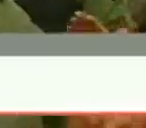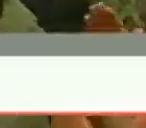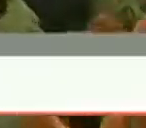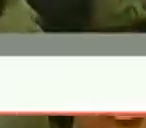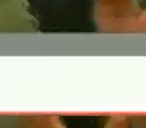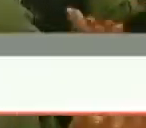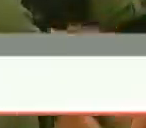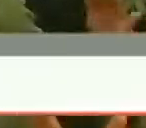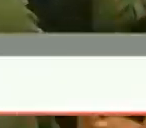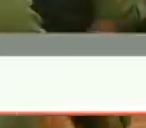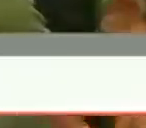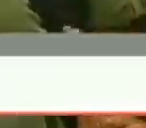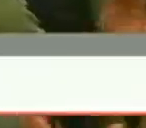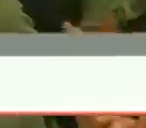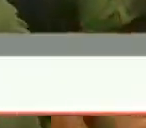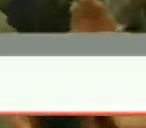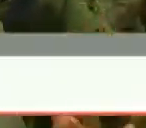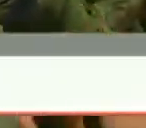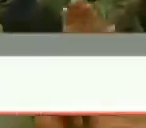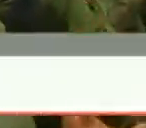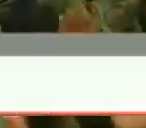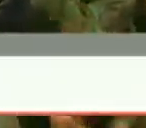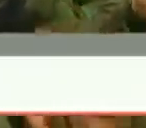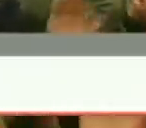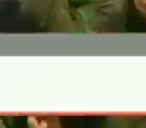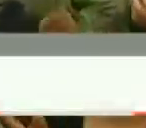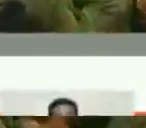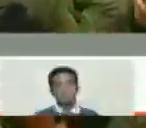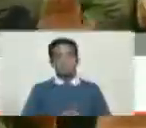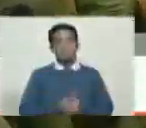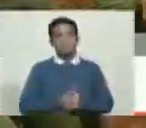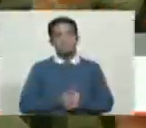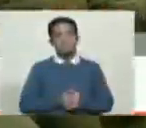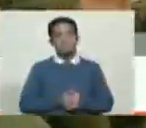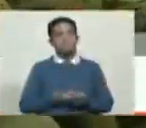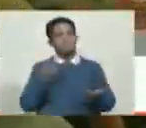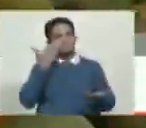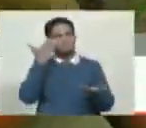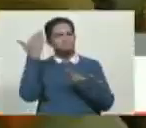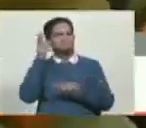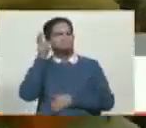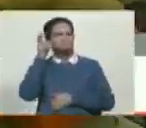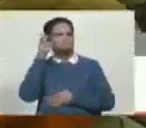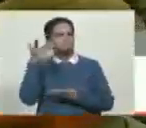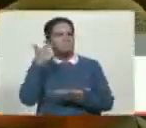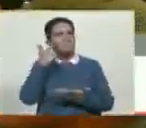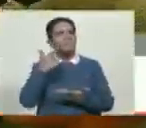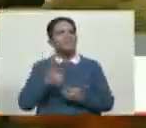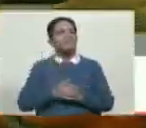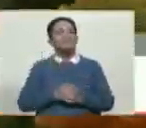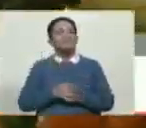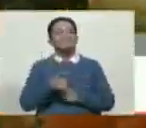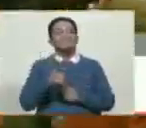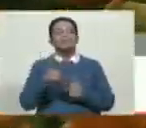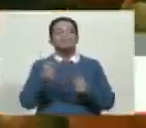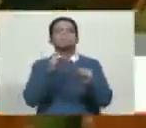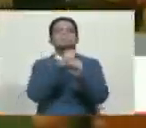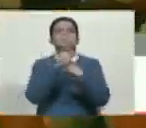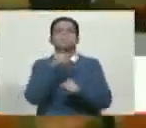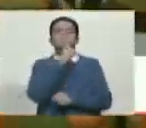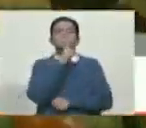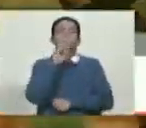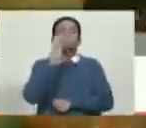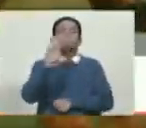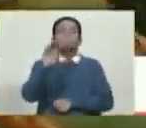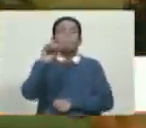el grito de una consigna. Vamos a escuchar parte de lo que ocurre en este momento, la bomba en el ámbito militar,